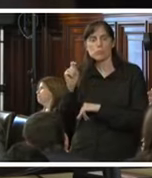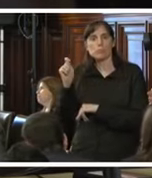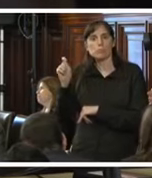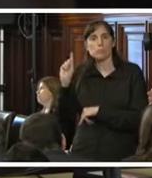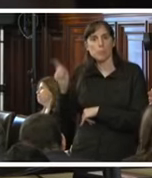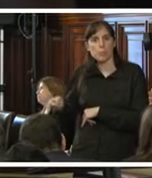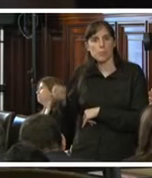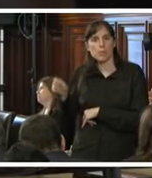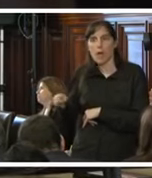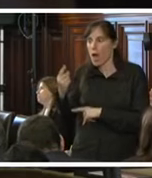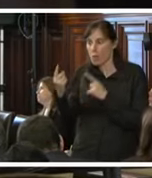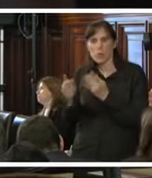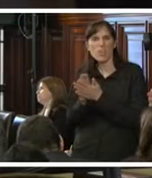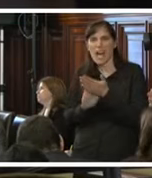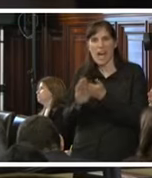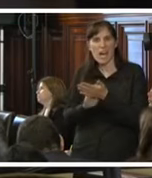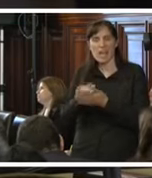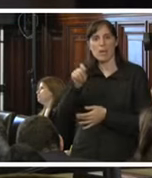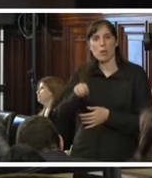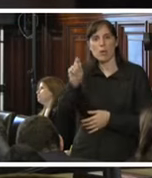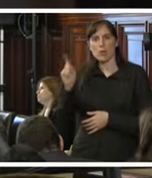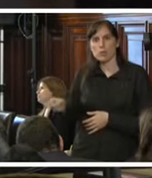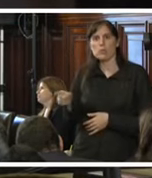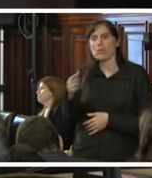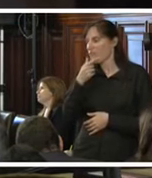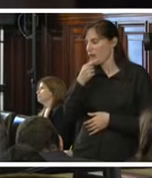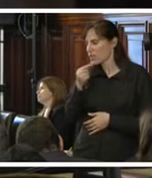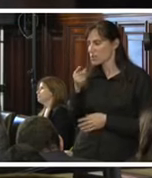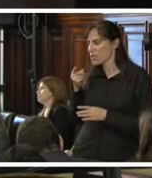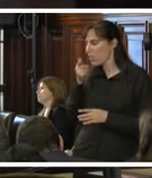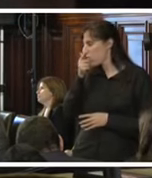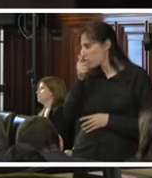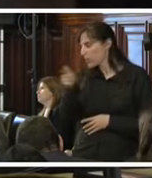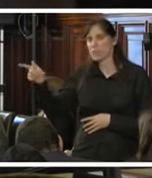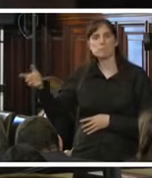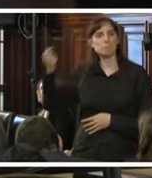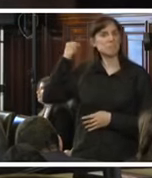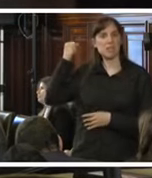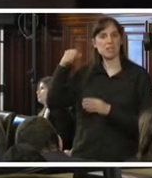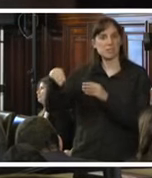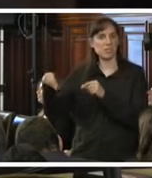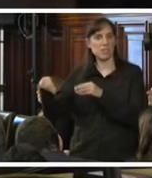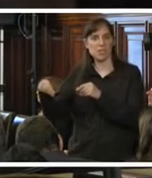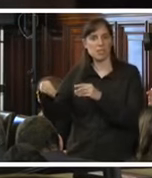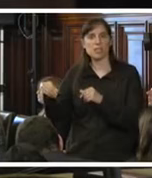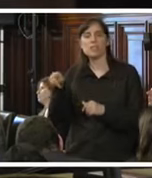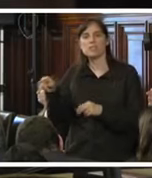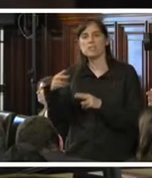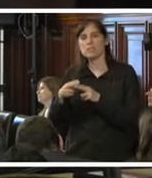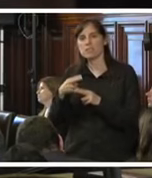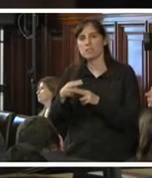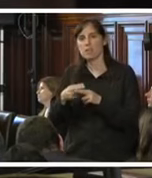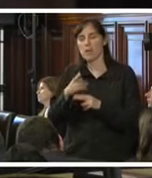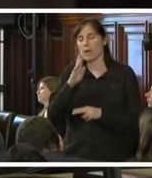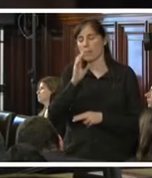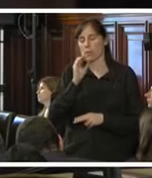hacen aplicando un plan de acción conjunta para hechos punibles de invasión de inmueble ajeno, que en Paraguay se conoce coloquialmente como